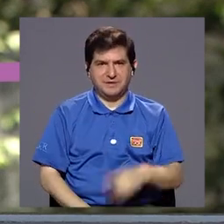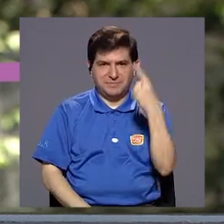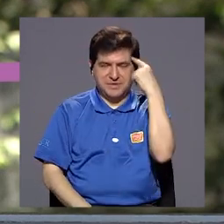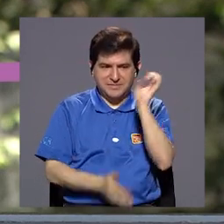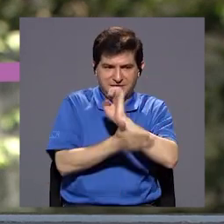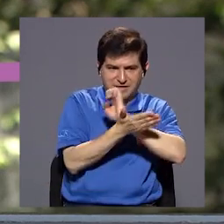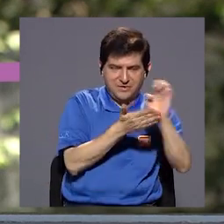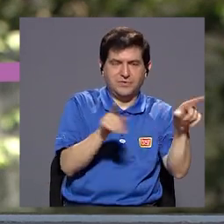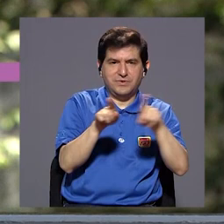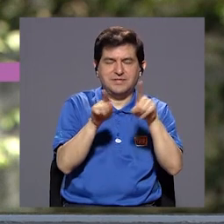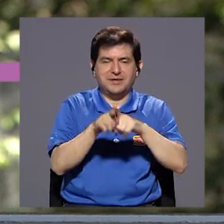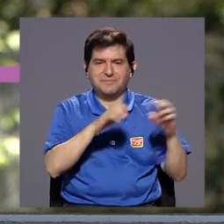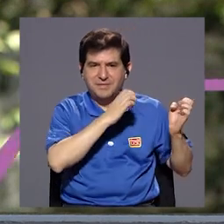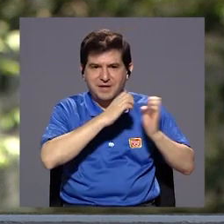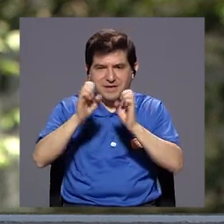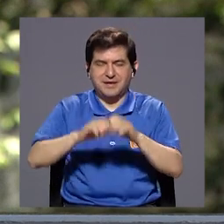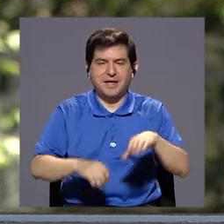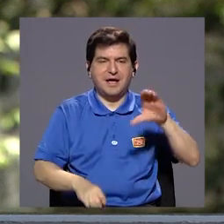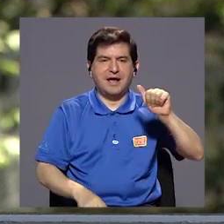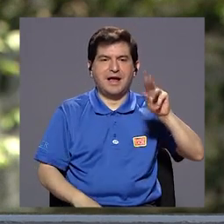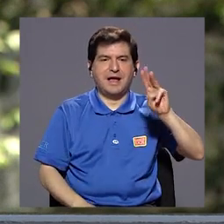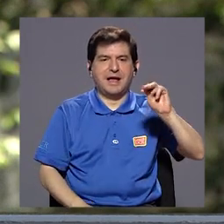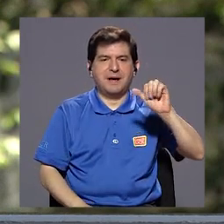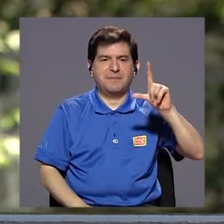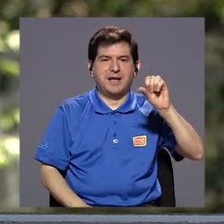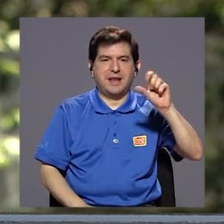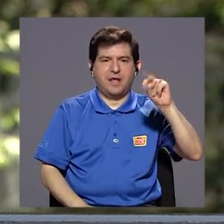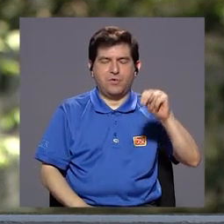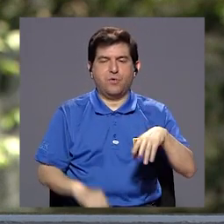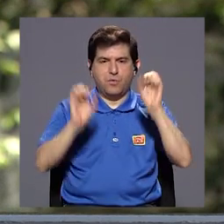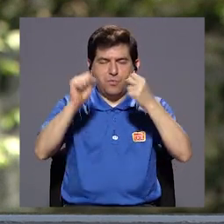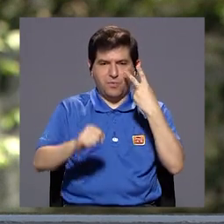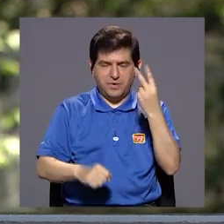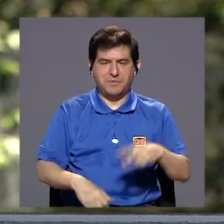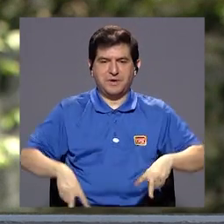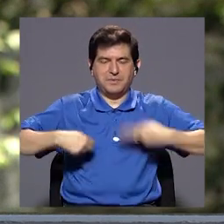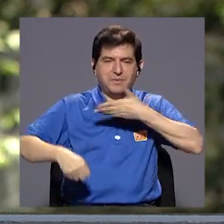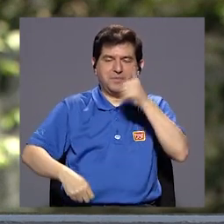tanto en prevención como en la estrategia Camaleón. Pueden